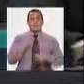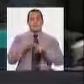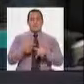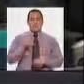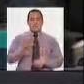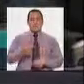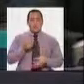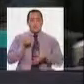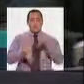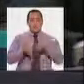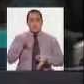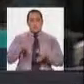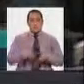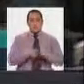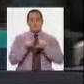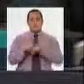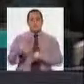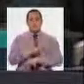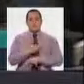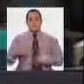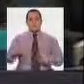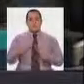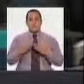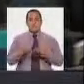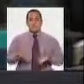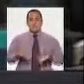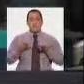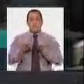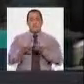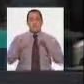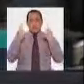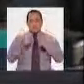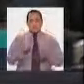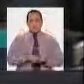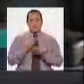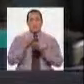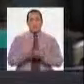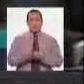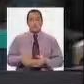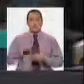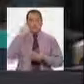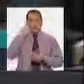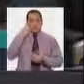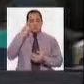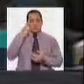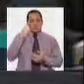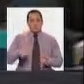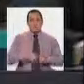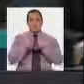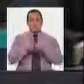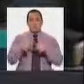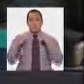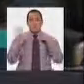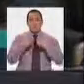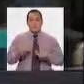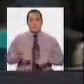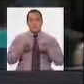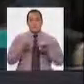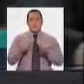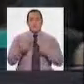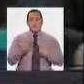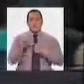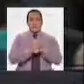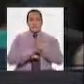la presidenta de la sala fue que emitan un fallo sustentado, un fallo razonado, un fallo que permita que